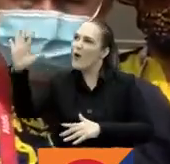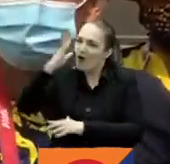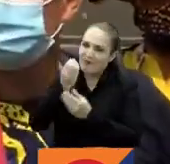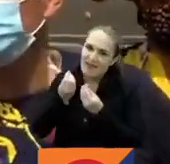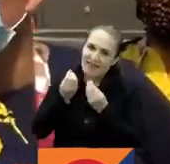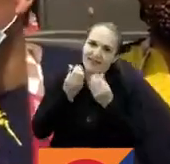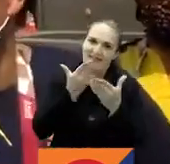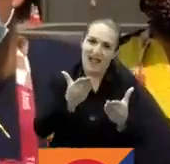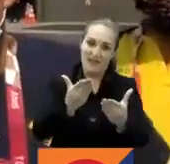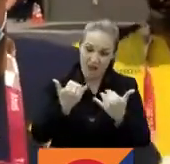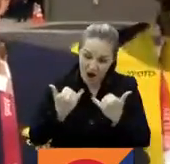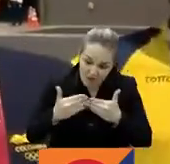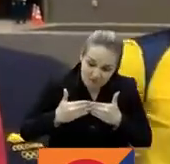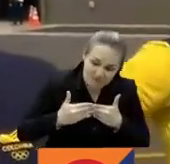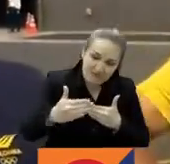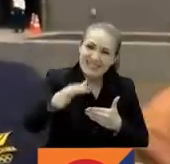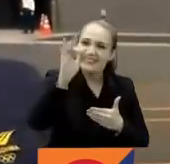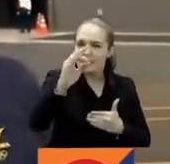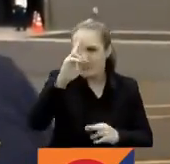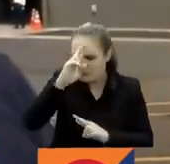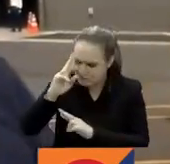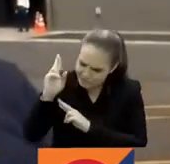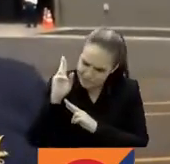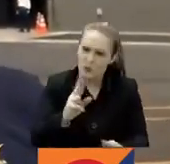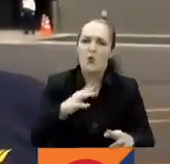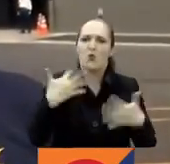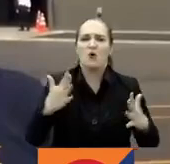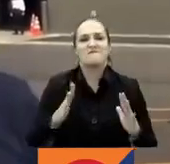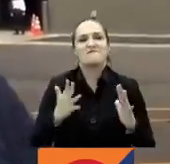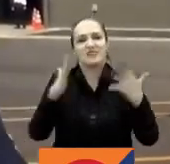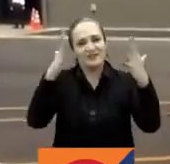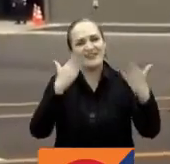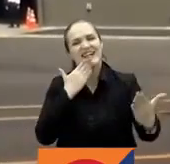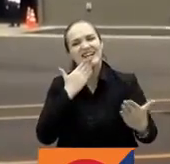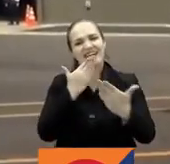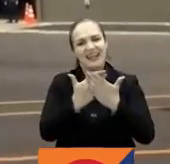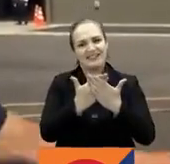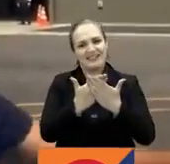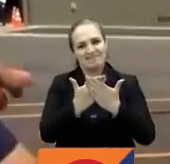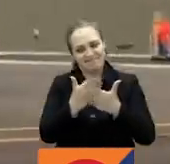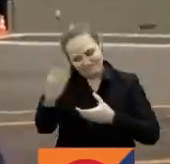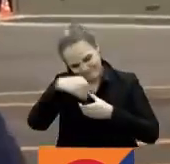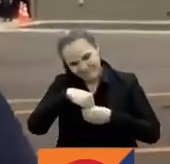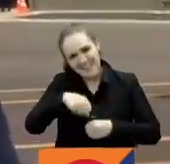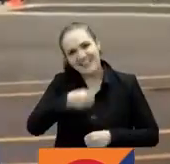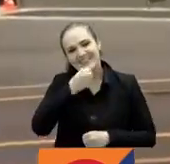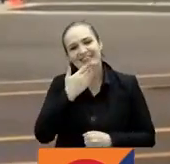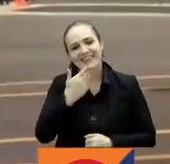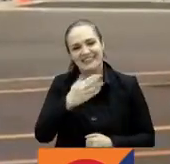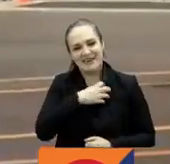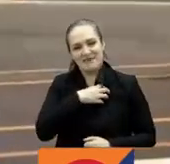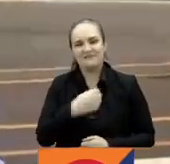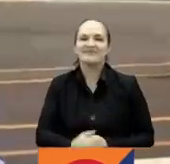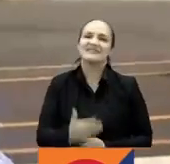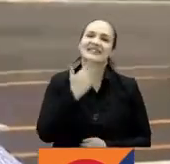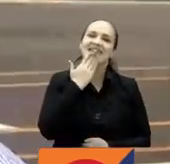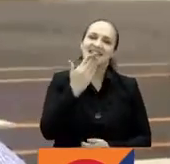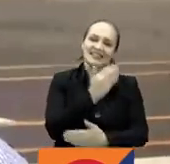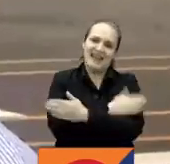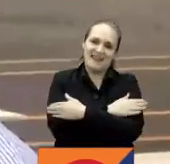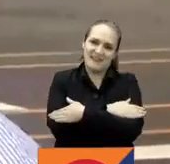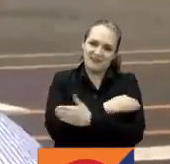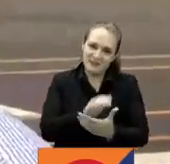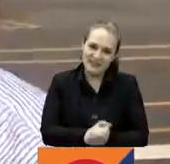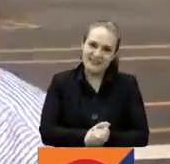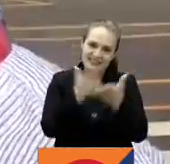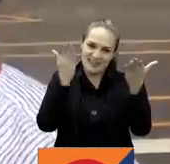partir de ahora y de siempre reconoce su mérito. Enhorabuena y gracias por ser amigo de esta casa, campeón. Bueno, muchísimas gracias. Un abrazo, un saludo